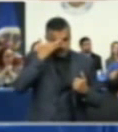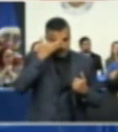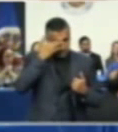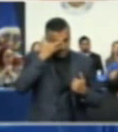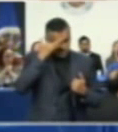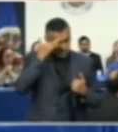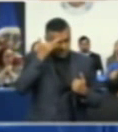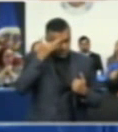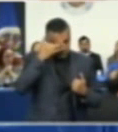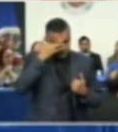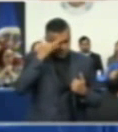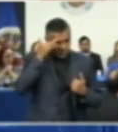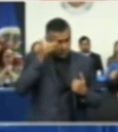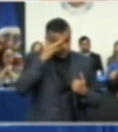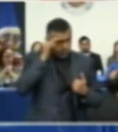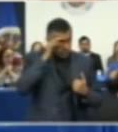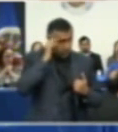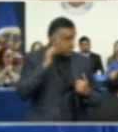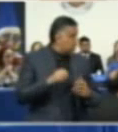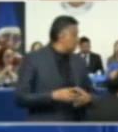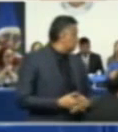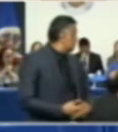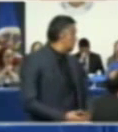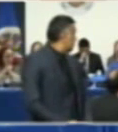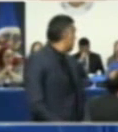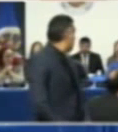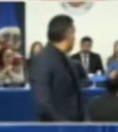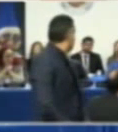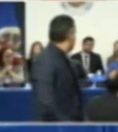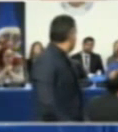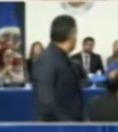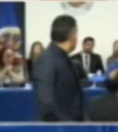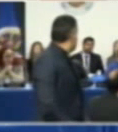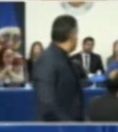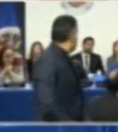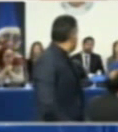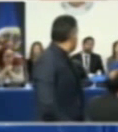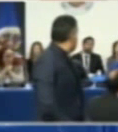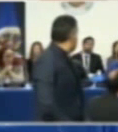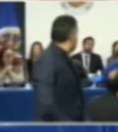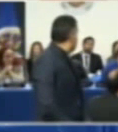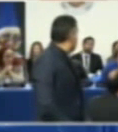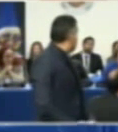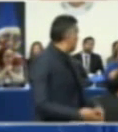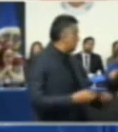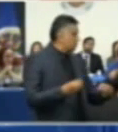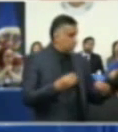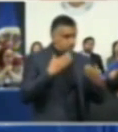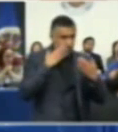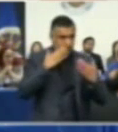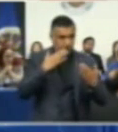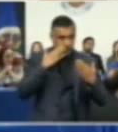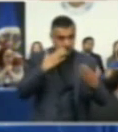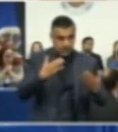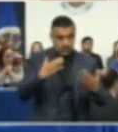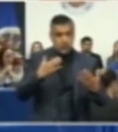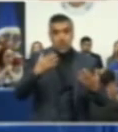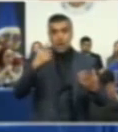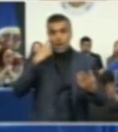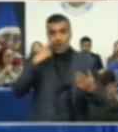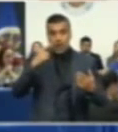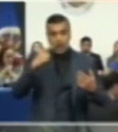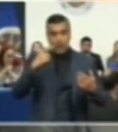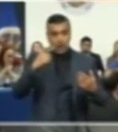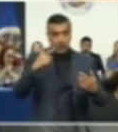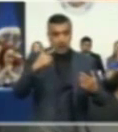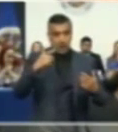comisionado. Muchas gracias a la delegación del Estado por su presentación, lo mismo a quienes lo hacen